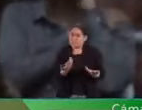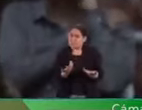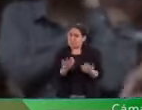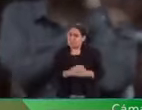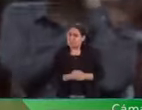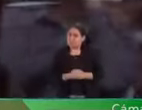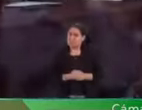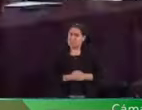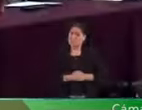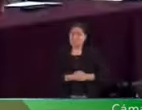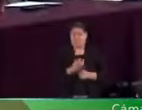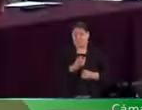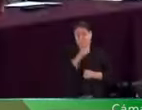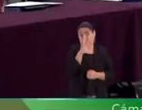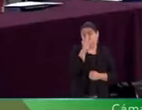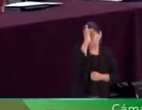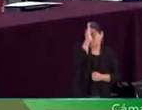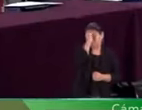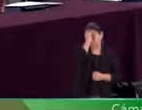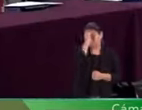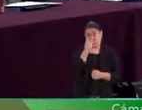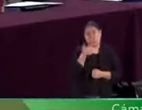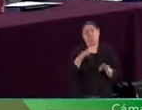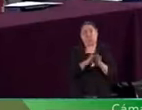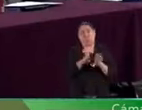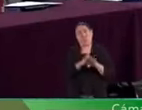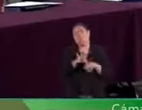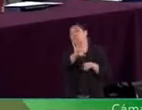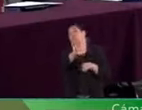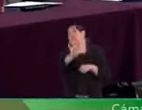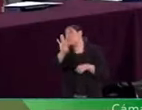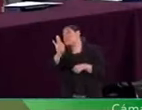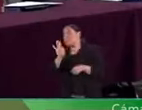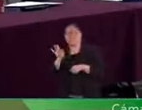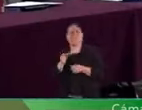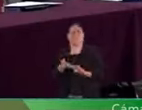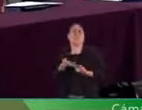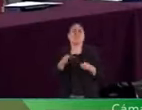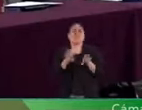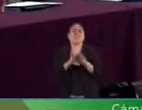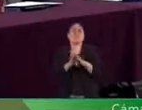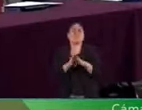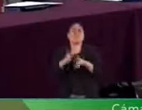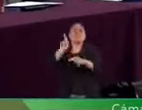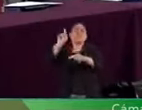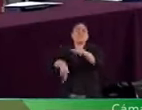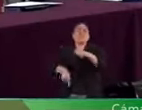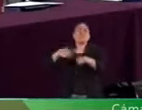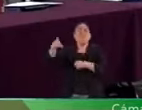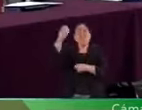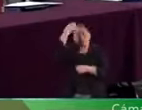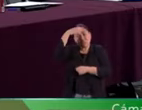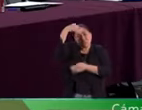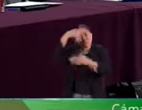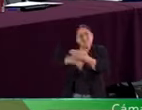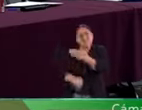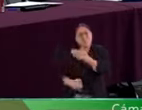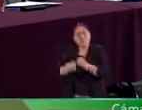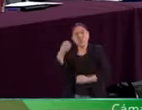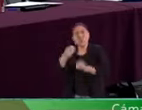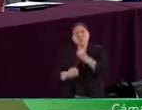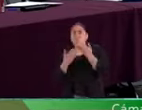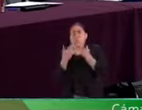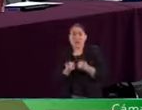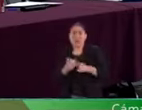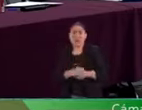Estamos en contra de la manera en que se eligen, porque lo que va a hacer es suprimir la carrera judicial, porque no